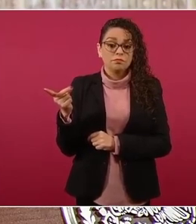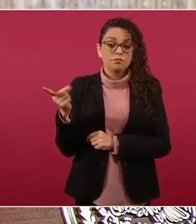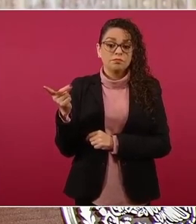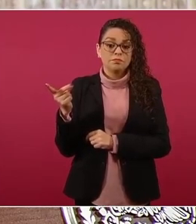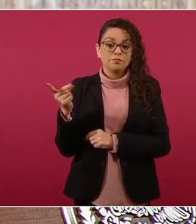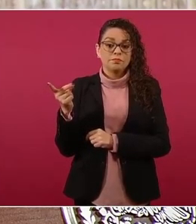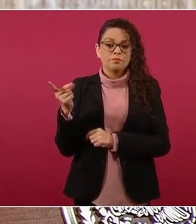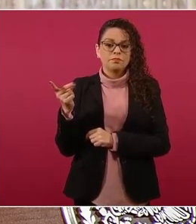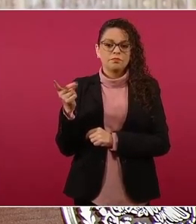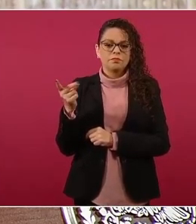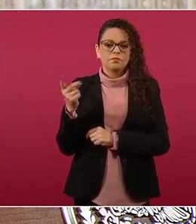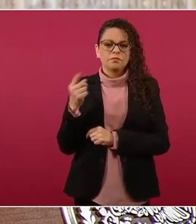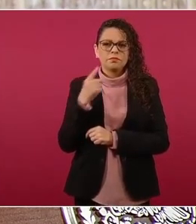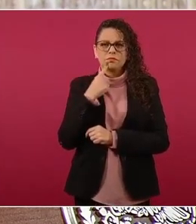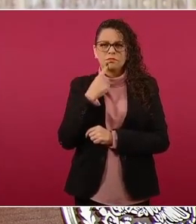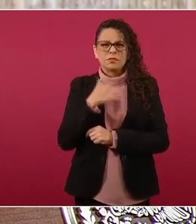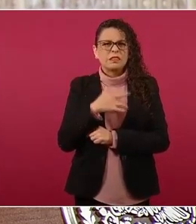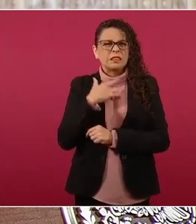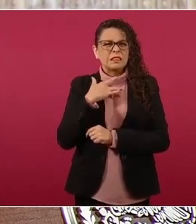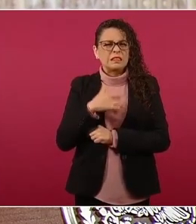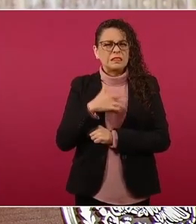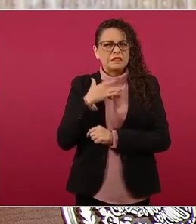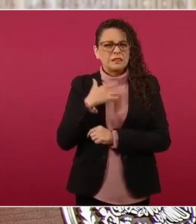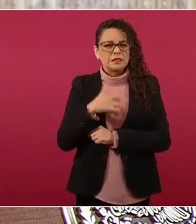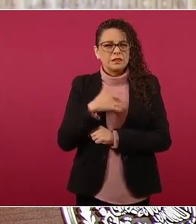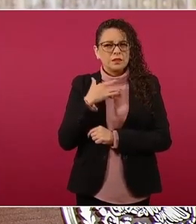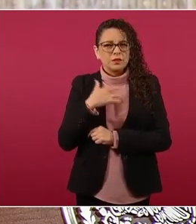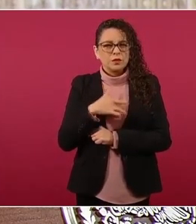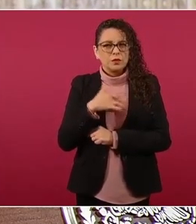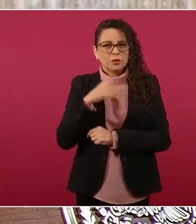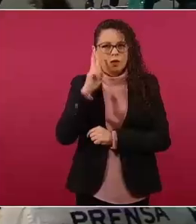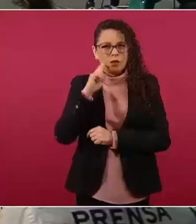a ver si me acuerdo.